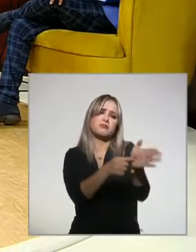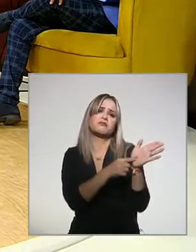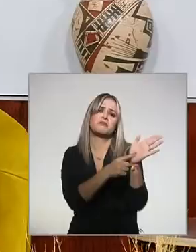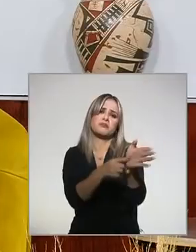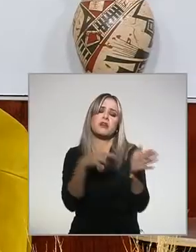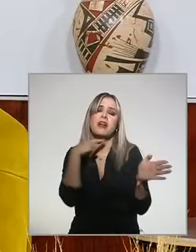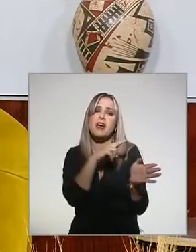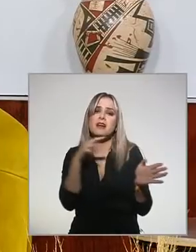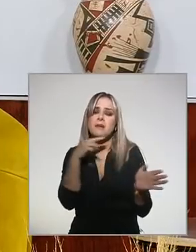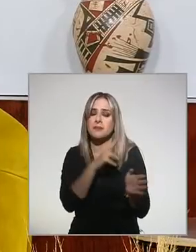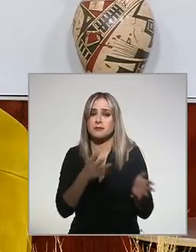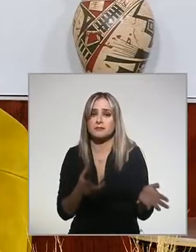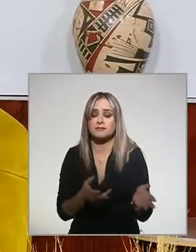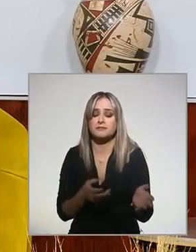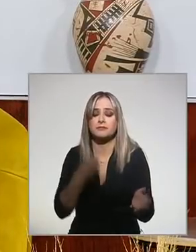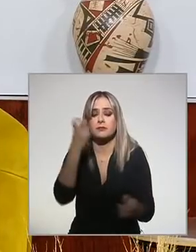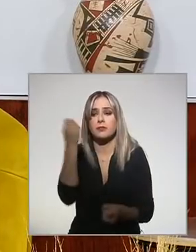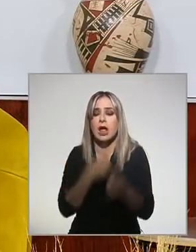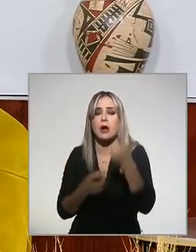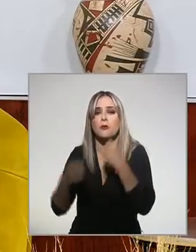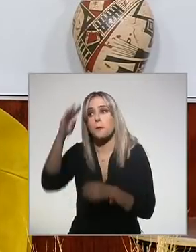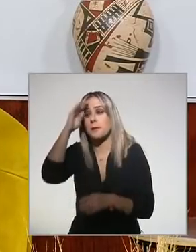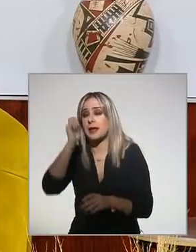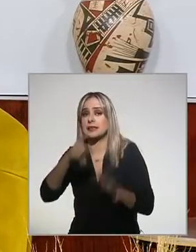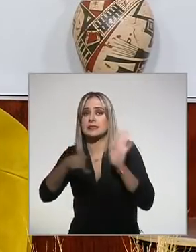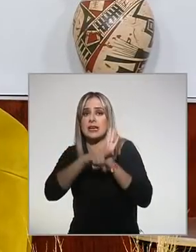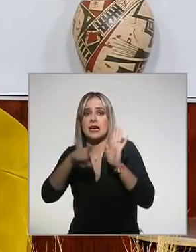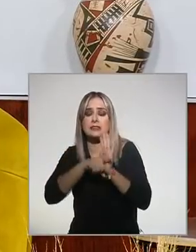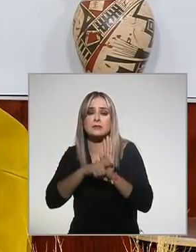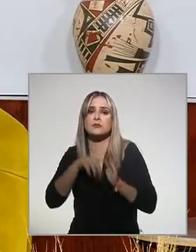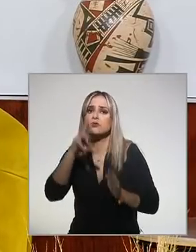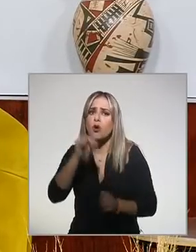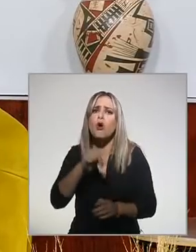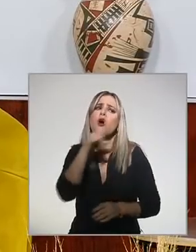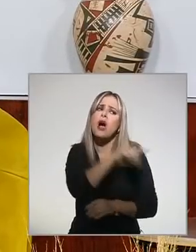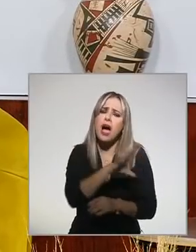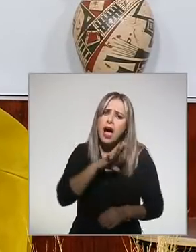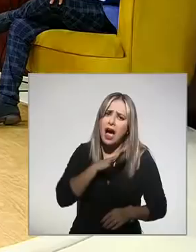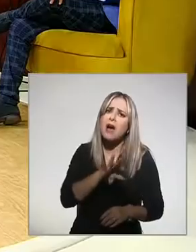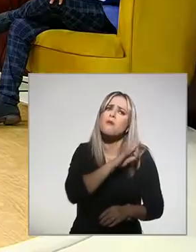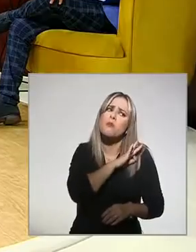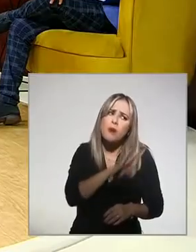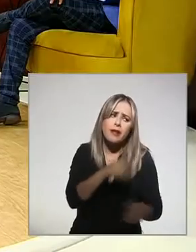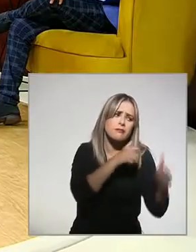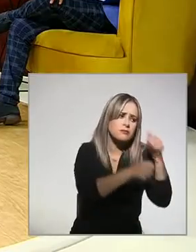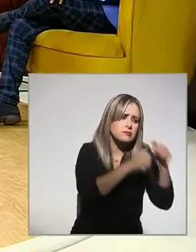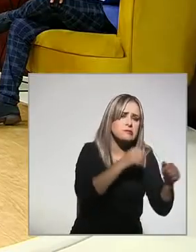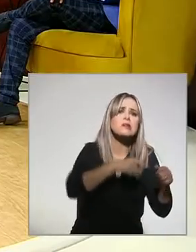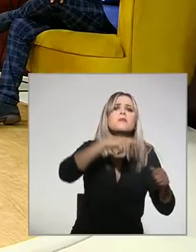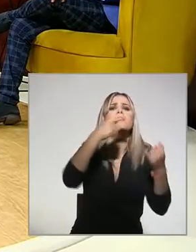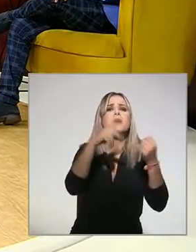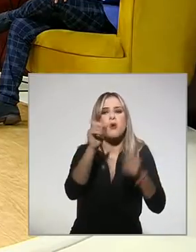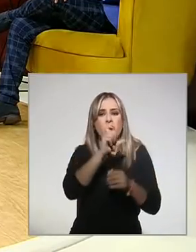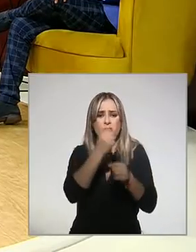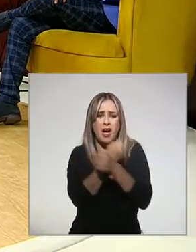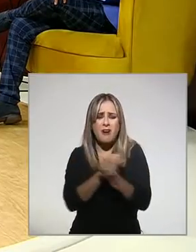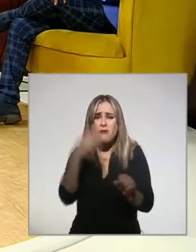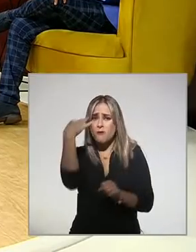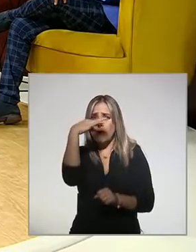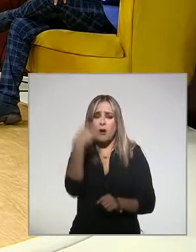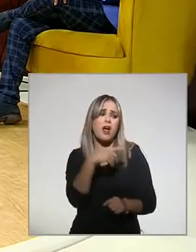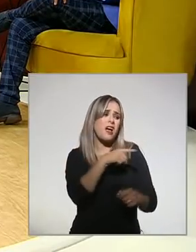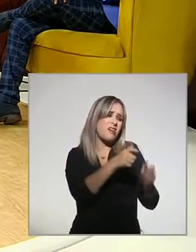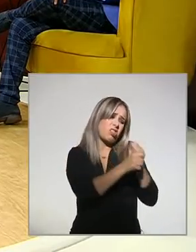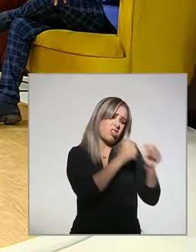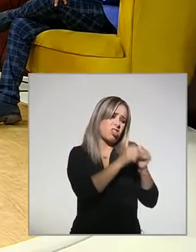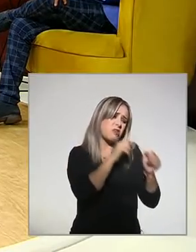es imposible y que es muy negativo, cuando en realidad en el aburrimiento hay gran oportunidad. Creo que puede ser al revés, ¿eh? Yo más bien pienso que es para llenar ese vacío. Exactamente. Justo,